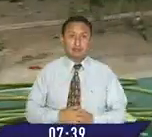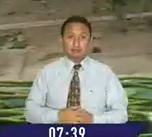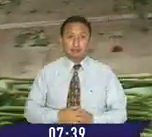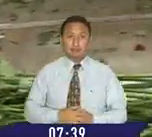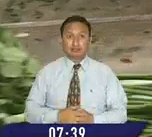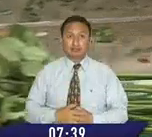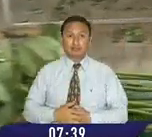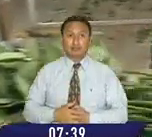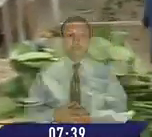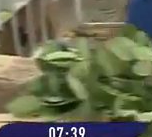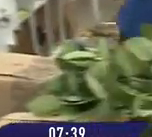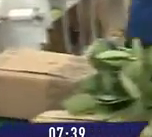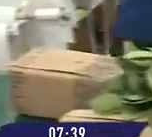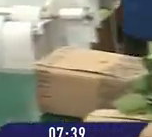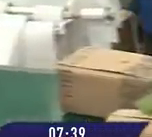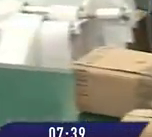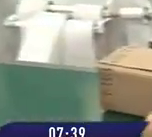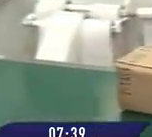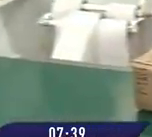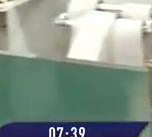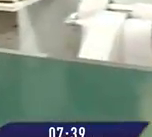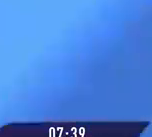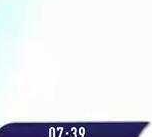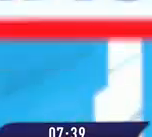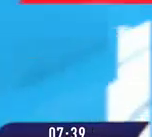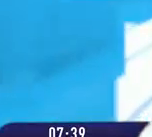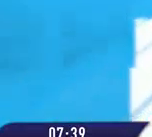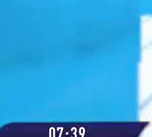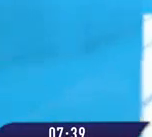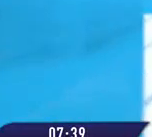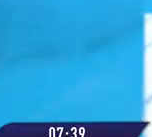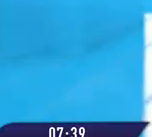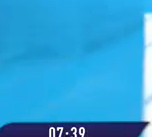En Quito informó Adriana Rojas. Y al retornar en Colombia, el paro